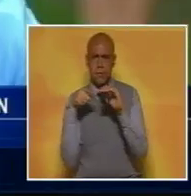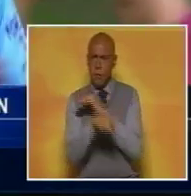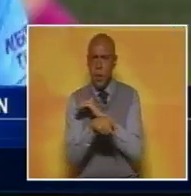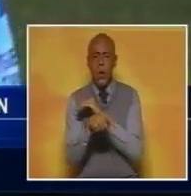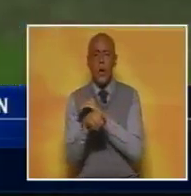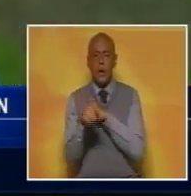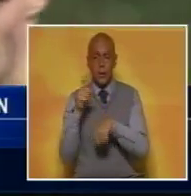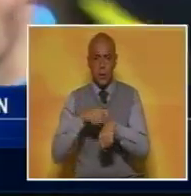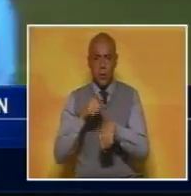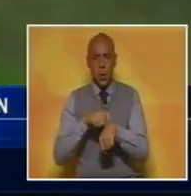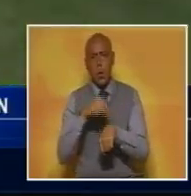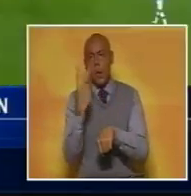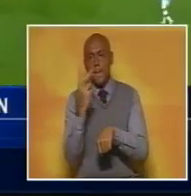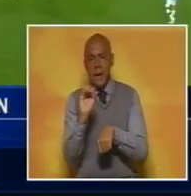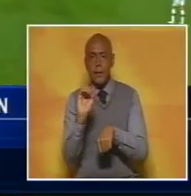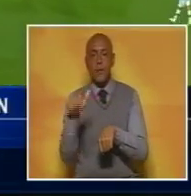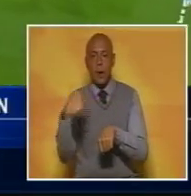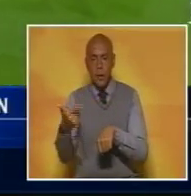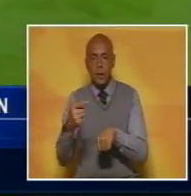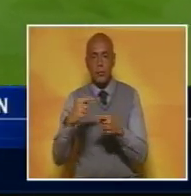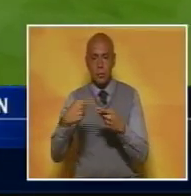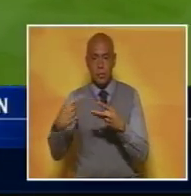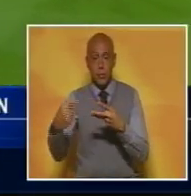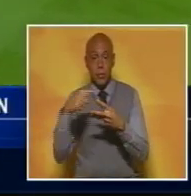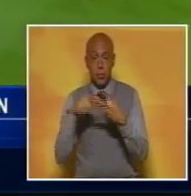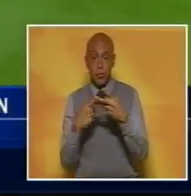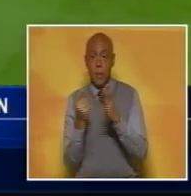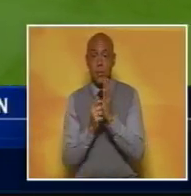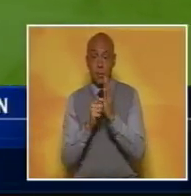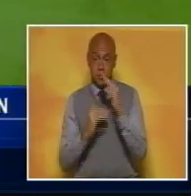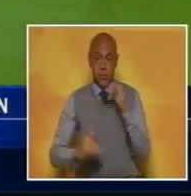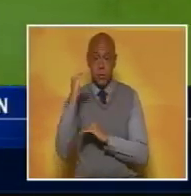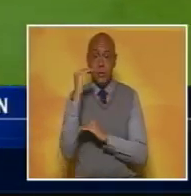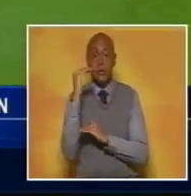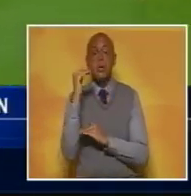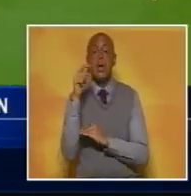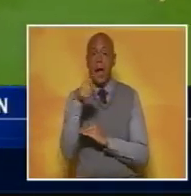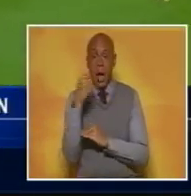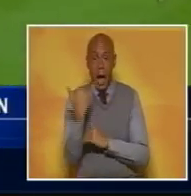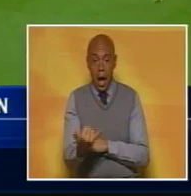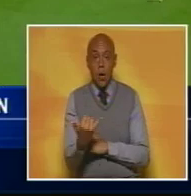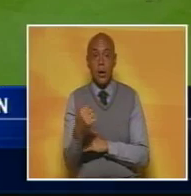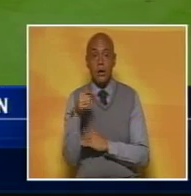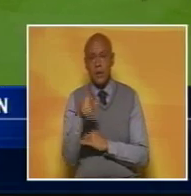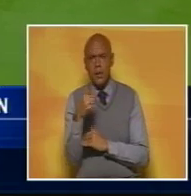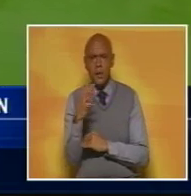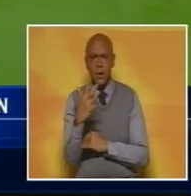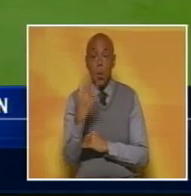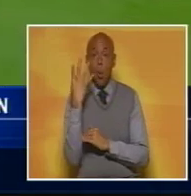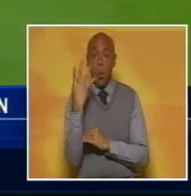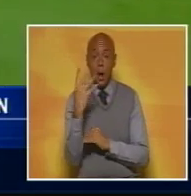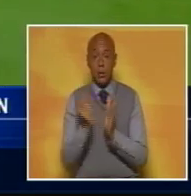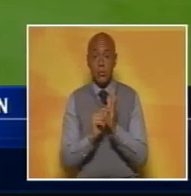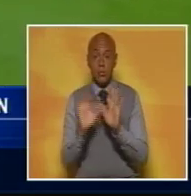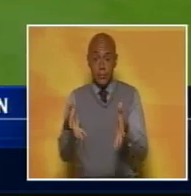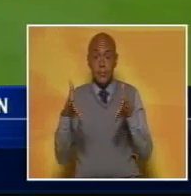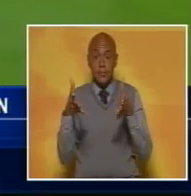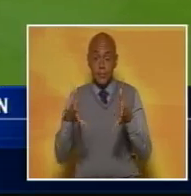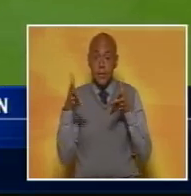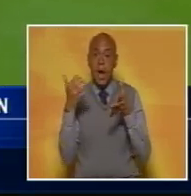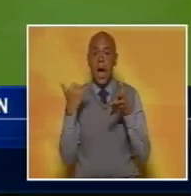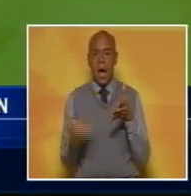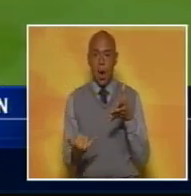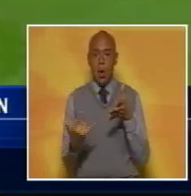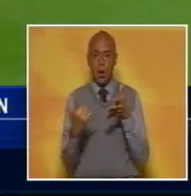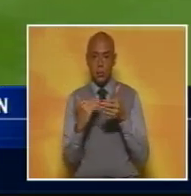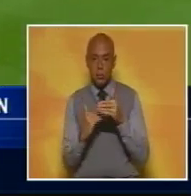minuto 20, 38 y 56. El City se ha recuperado y ha sumado 4 victorias consecutivas que lo han